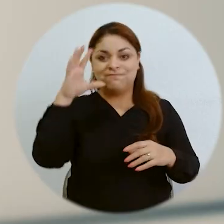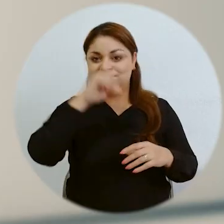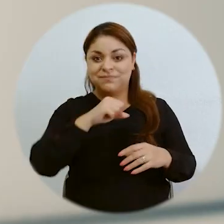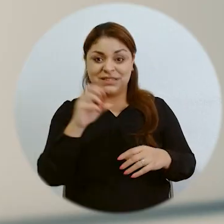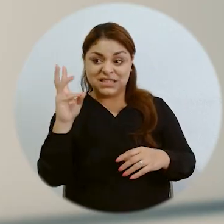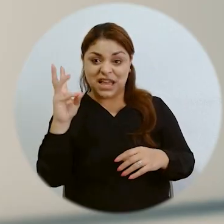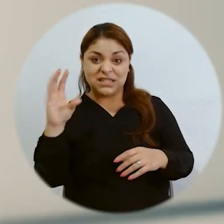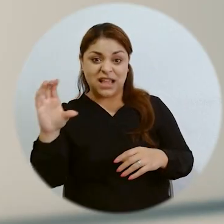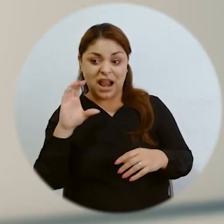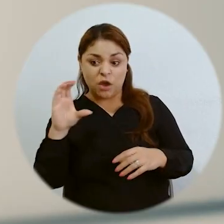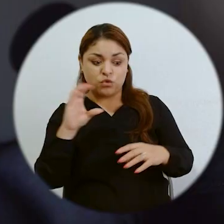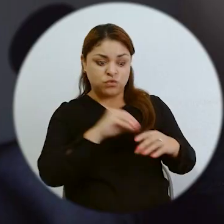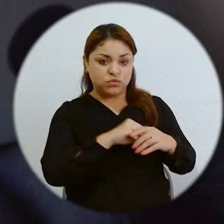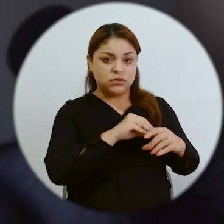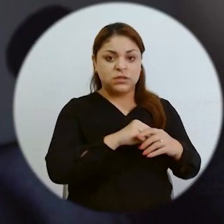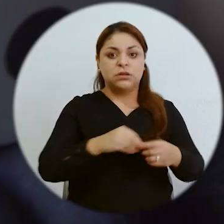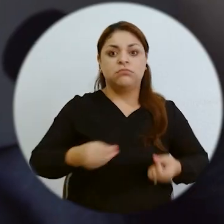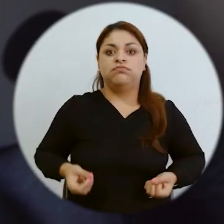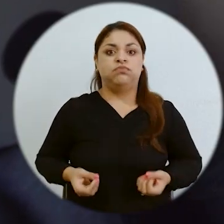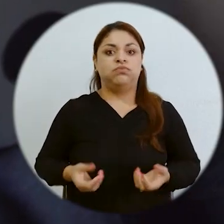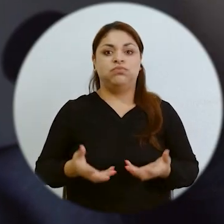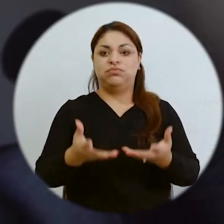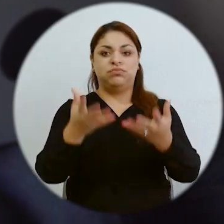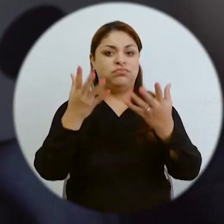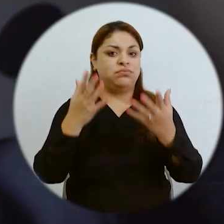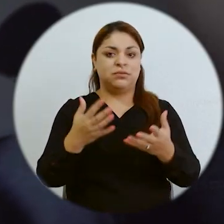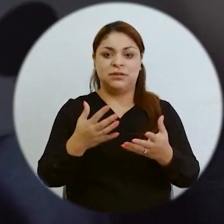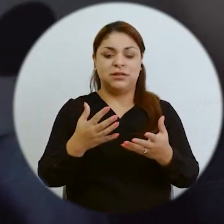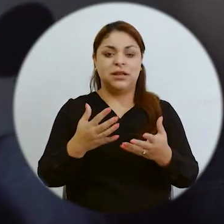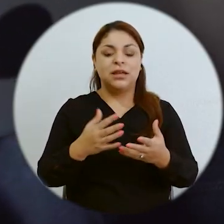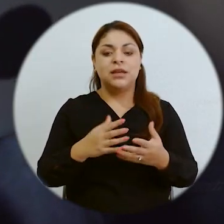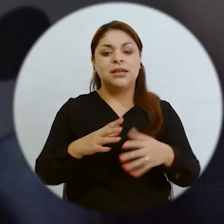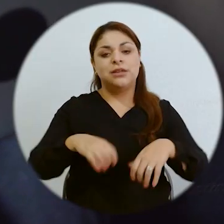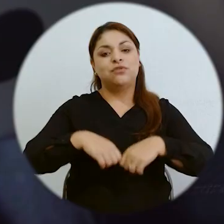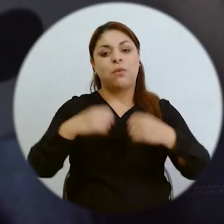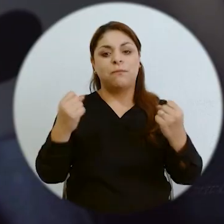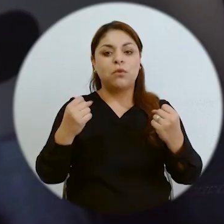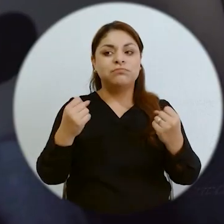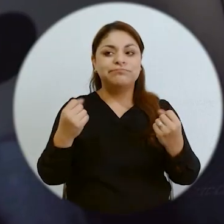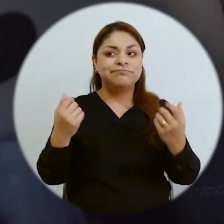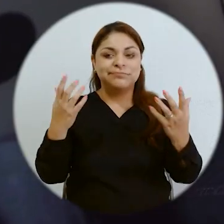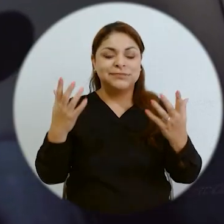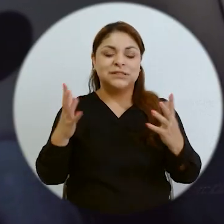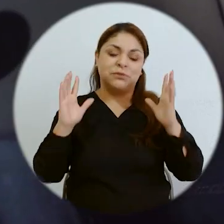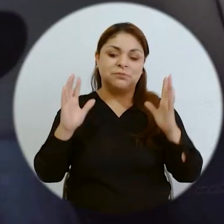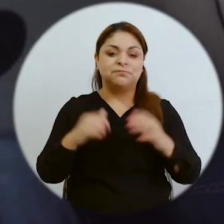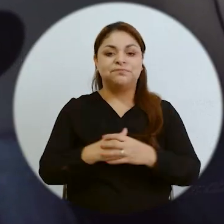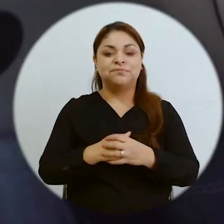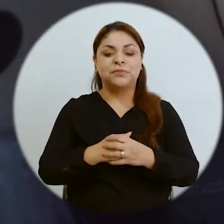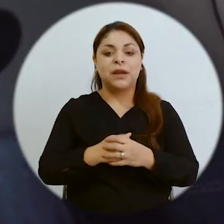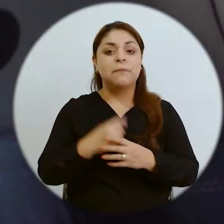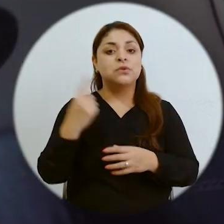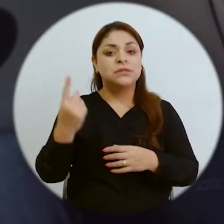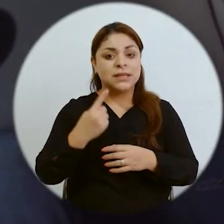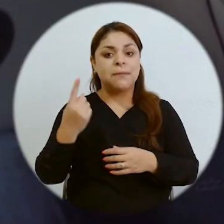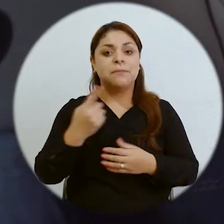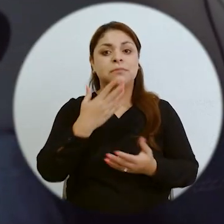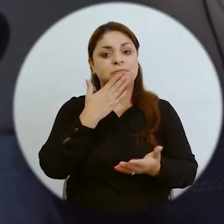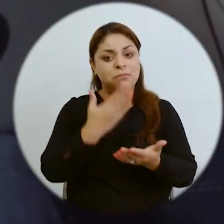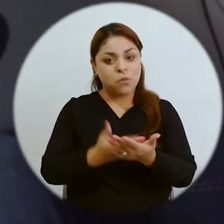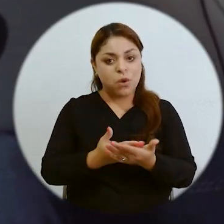acuerdo, antes de la pandemia, nadie nos imaginábamos lo que se venía. Se hablaba de que teníamos que tener seis salarios a